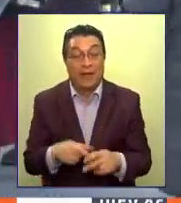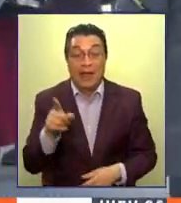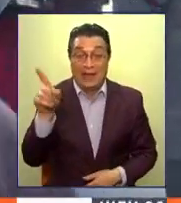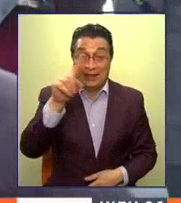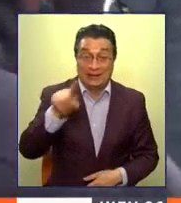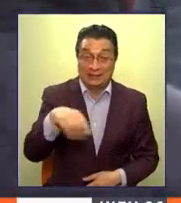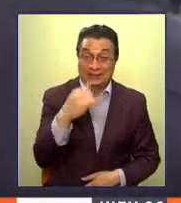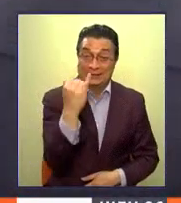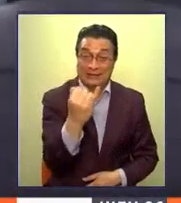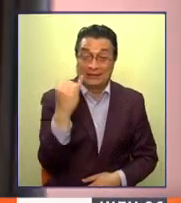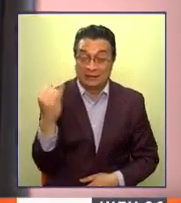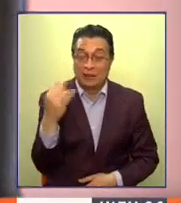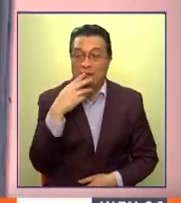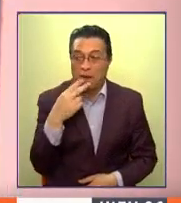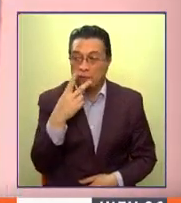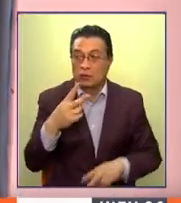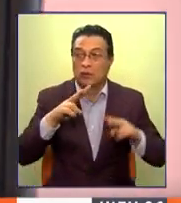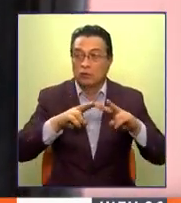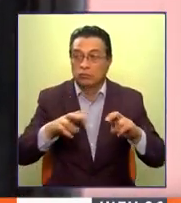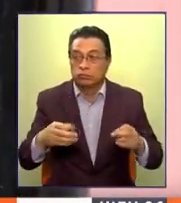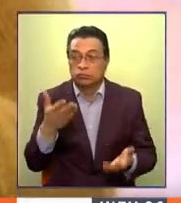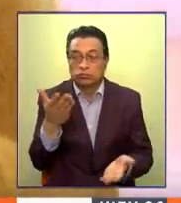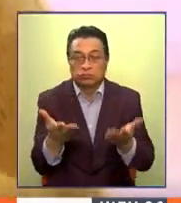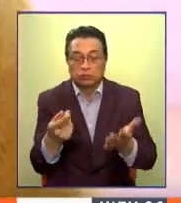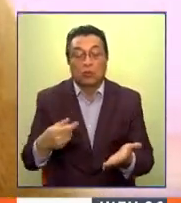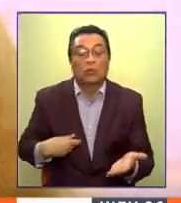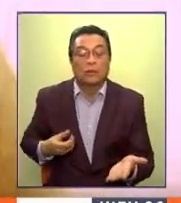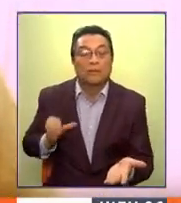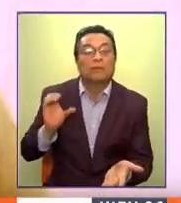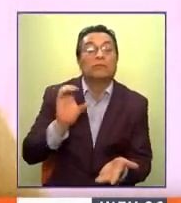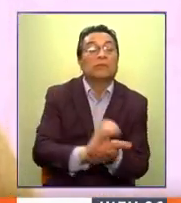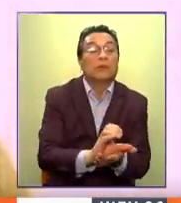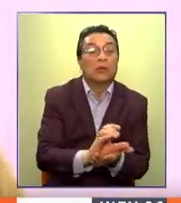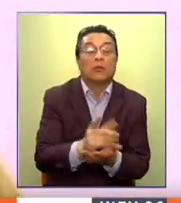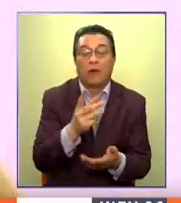Internos busca recalcular el aporte fiscal y ponerle punto final al problema.